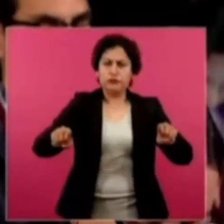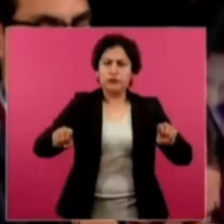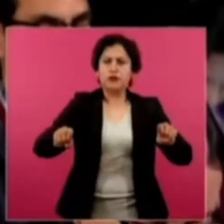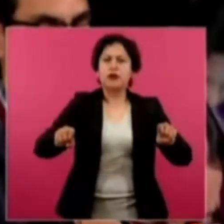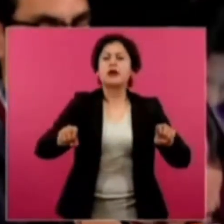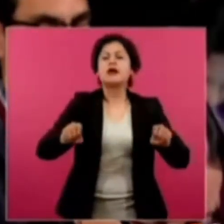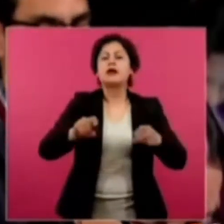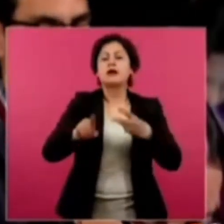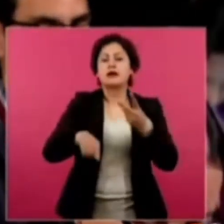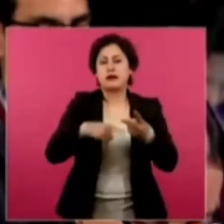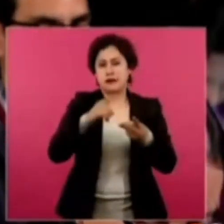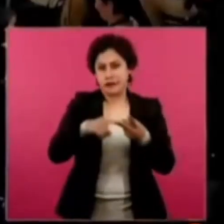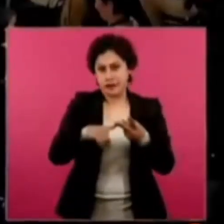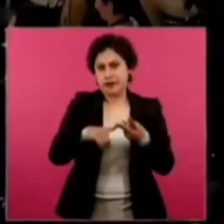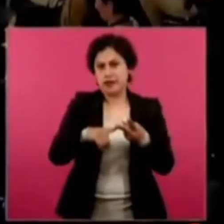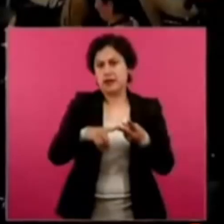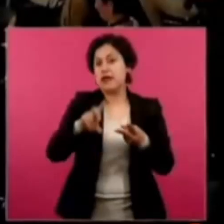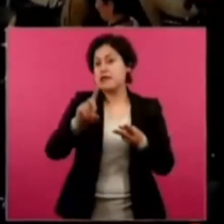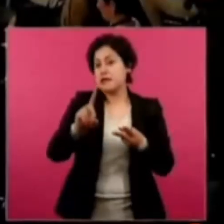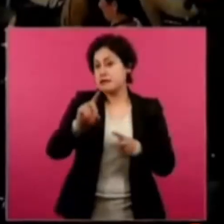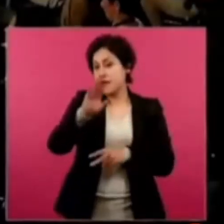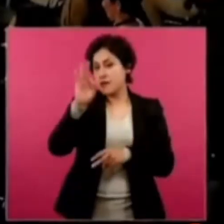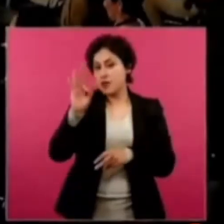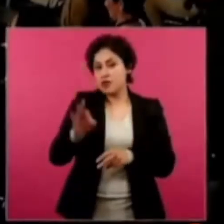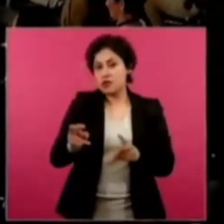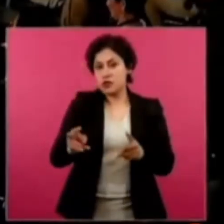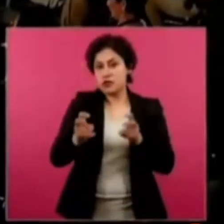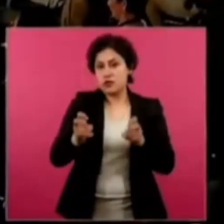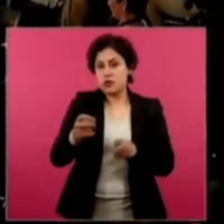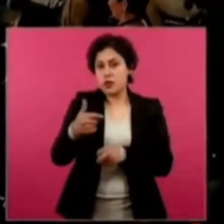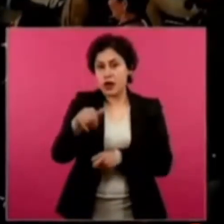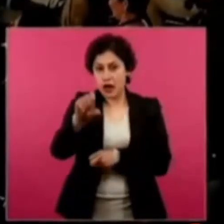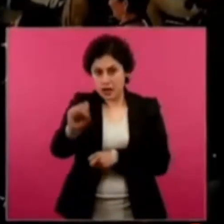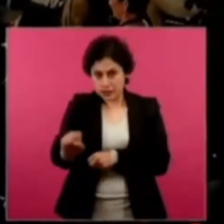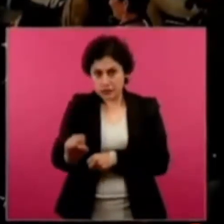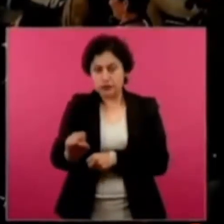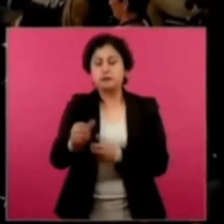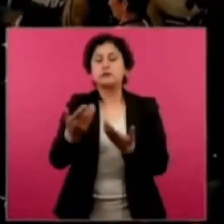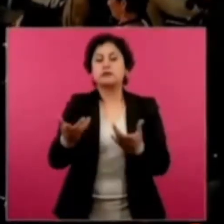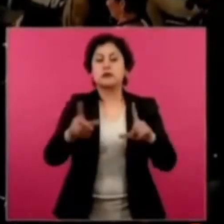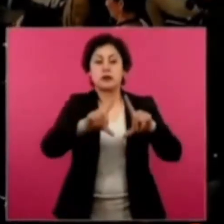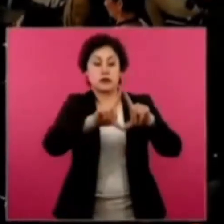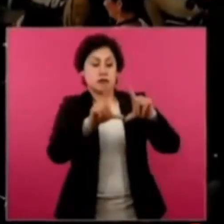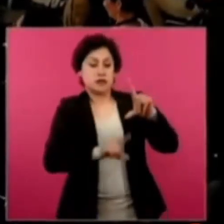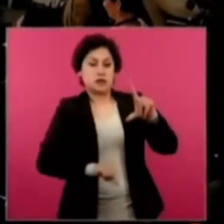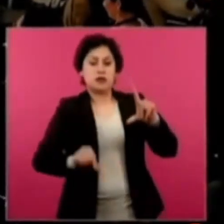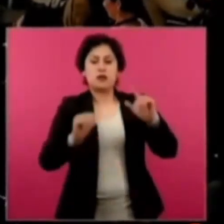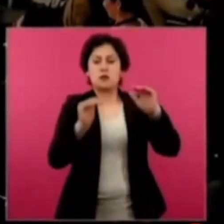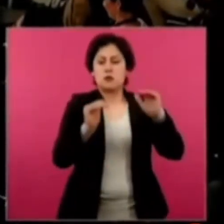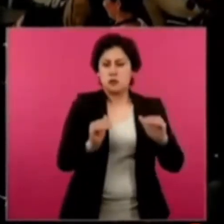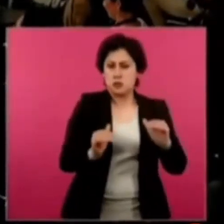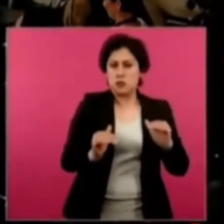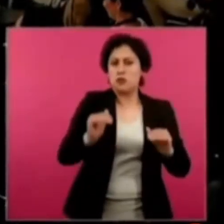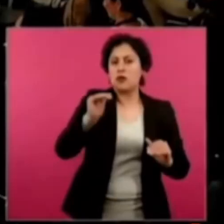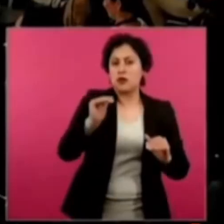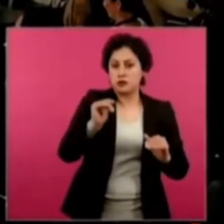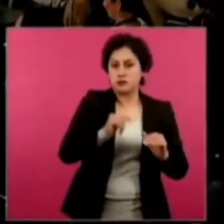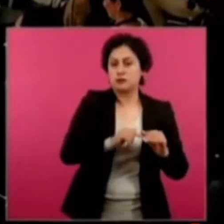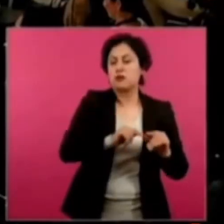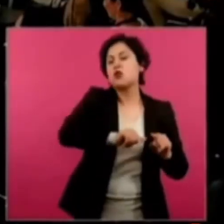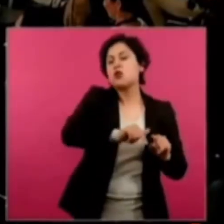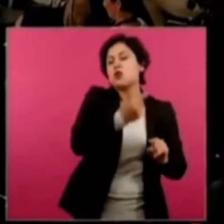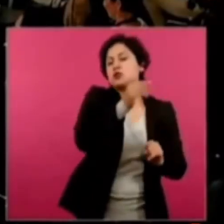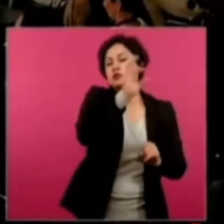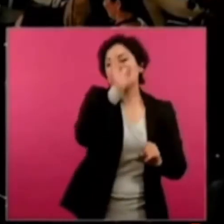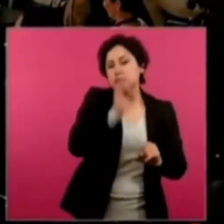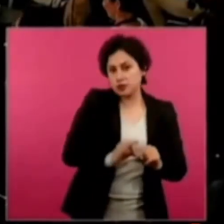y 30% del gas LP. A nivel nacional aumentó un poco menos, solo el 12%,